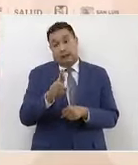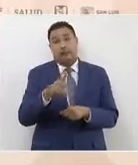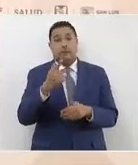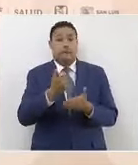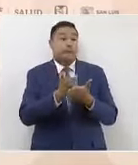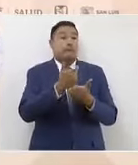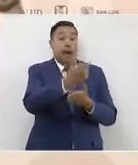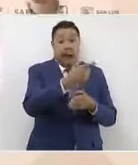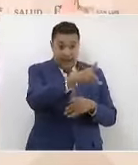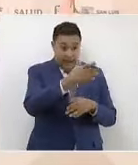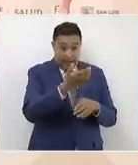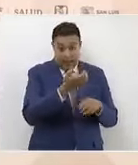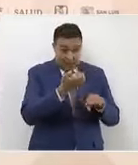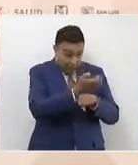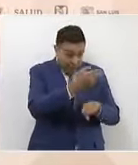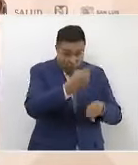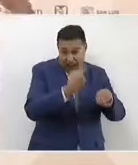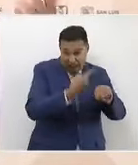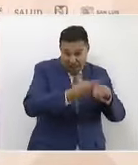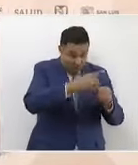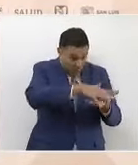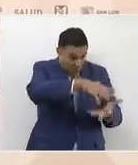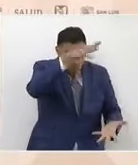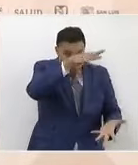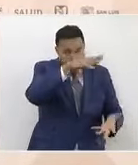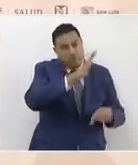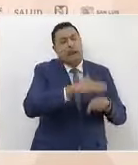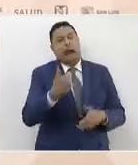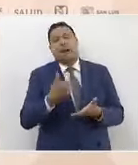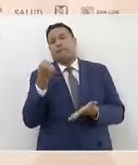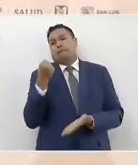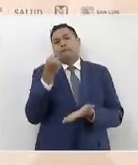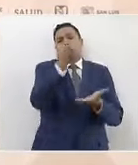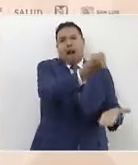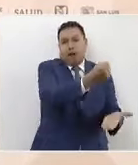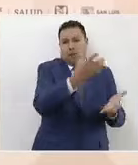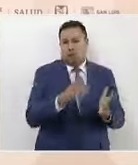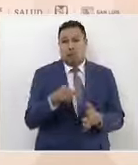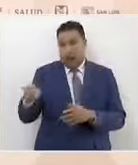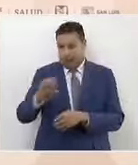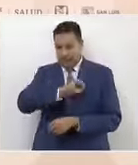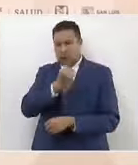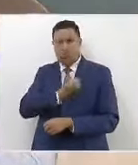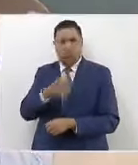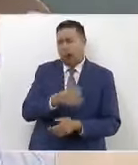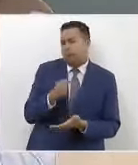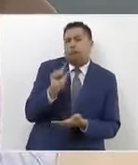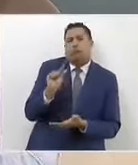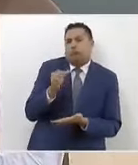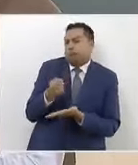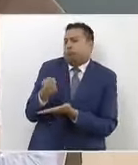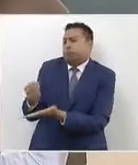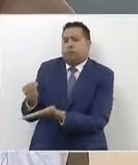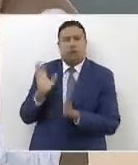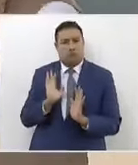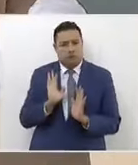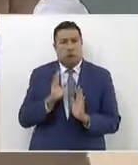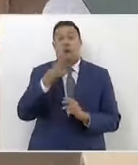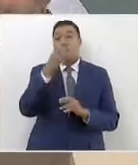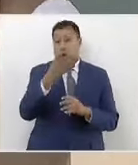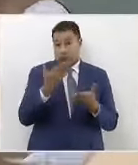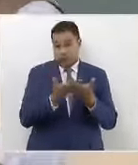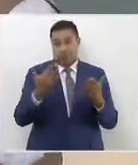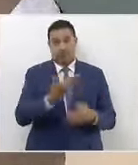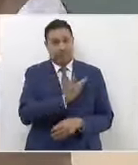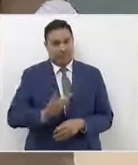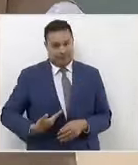que atendían a más personas enfermas, no a los que mantenían una población con salud. Por eso, el presidente López Obrador, desde